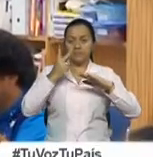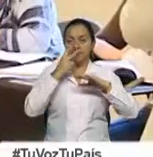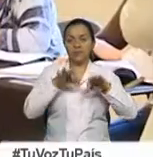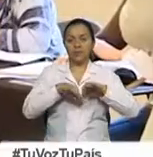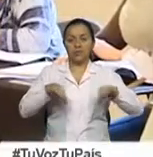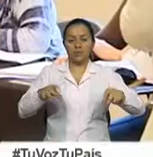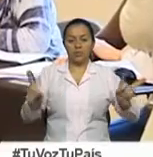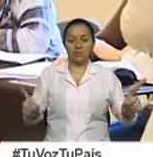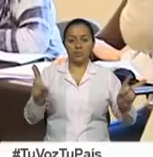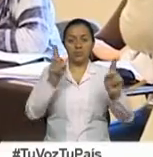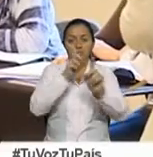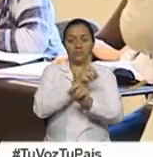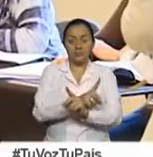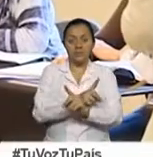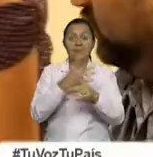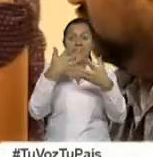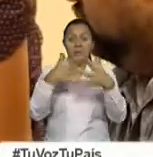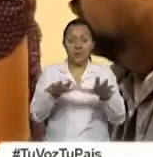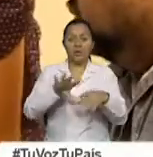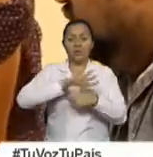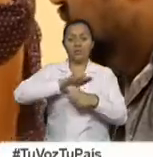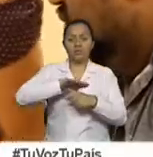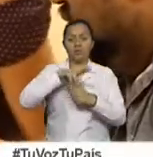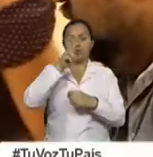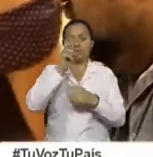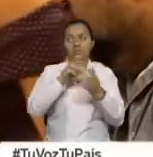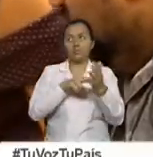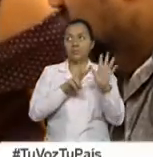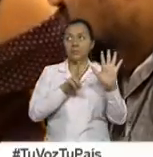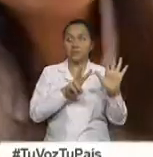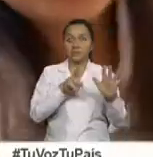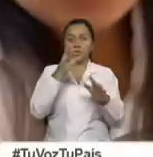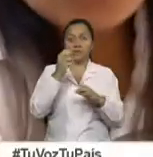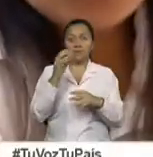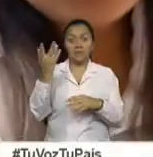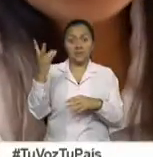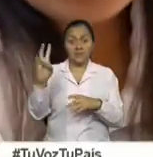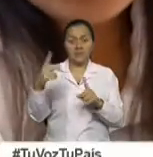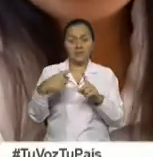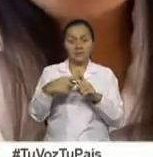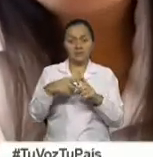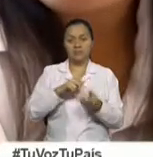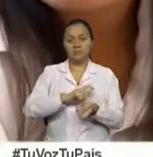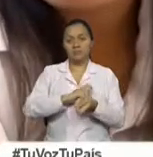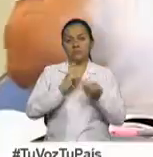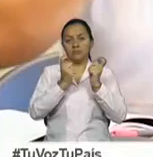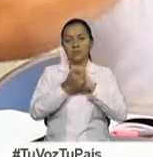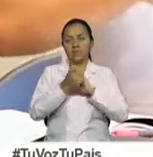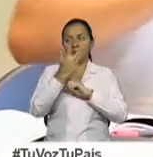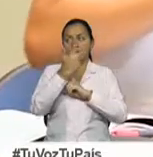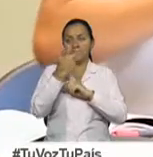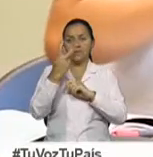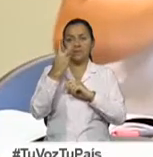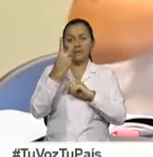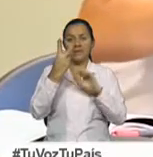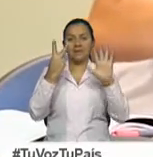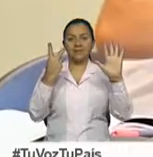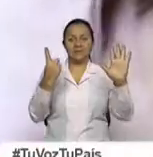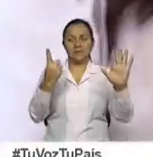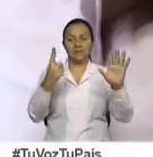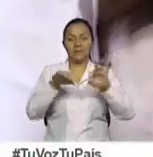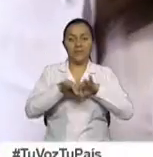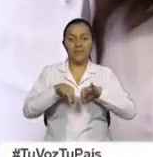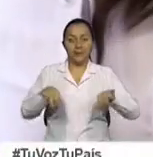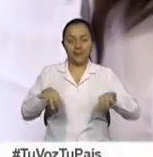en Ecuador, pues de acuerdo al consulado, entre 2007 y 2017 se han adjudicado un total de 326 becas y